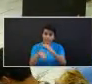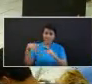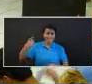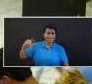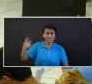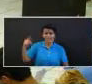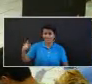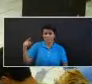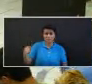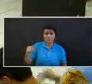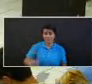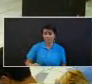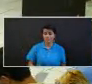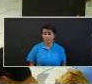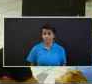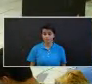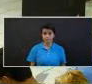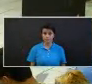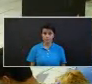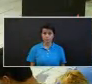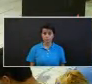amén?